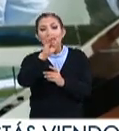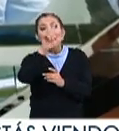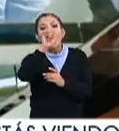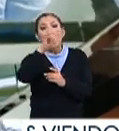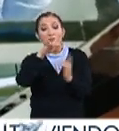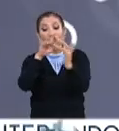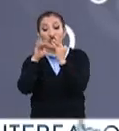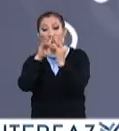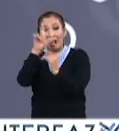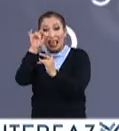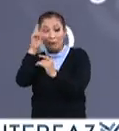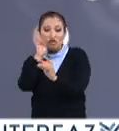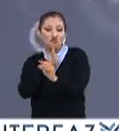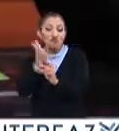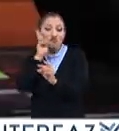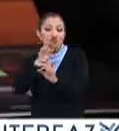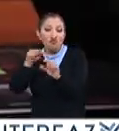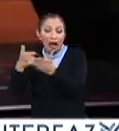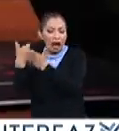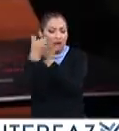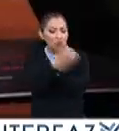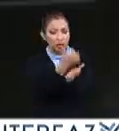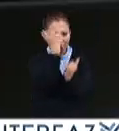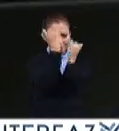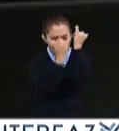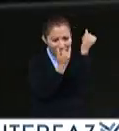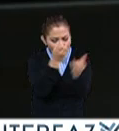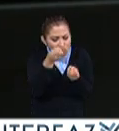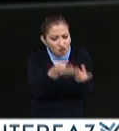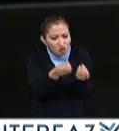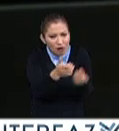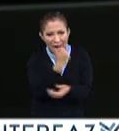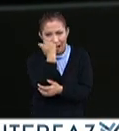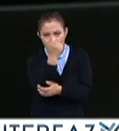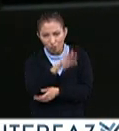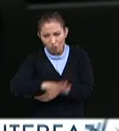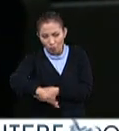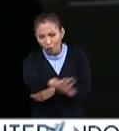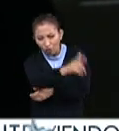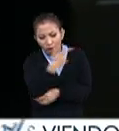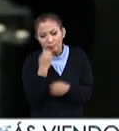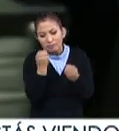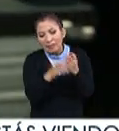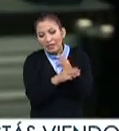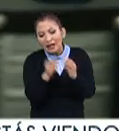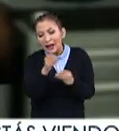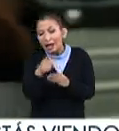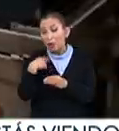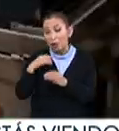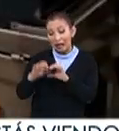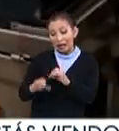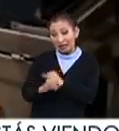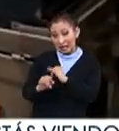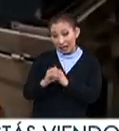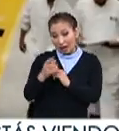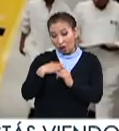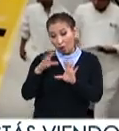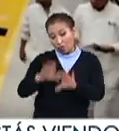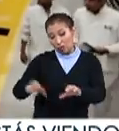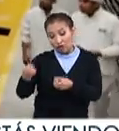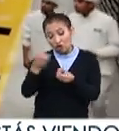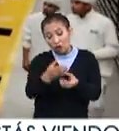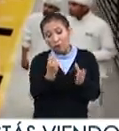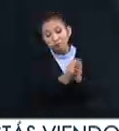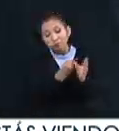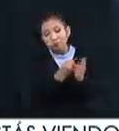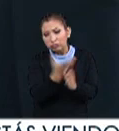una red global de laboratorios locales que favorecen la creatividad proporcionando a los individuos herramientas de fabricación digital. La enseñanza